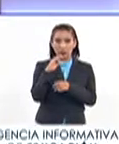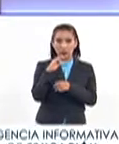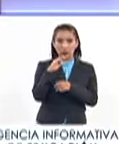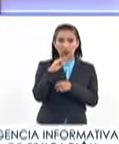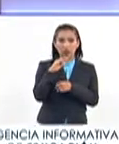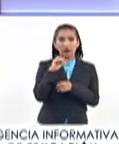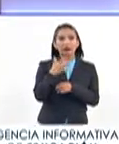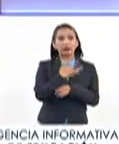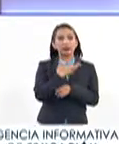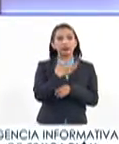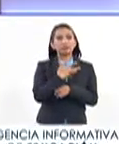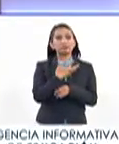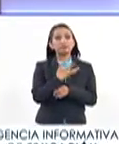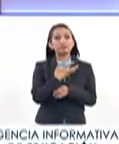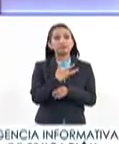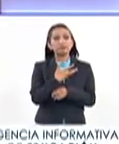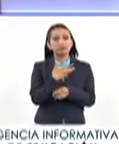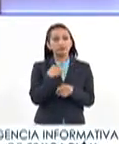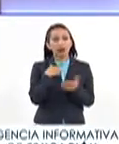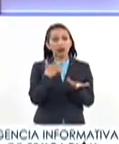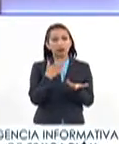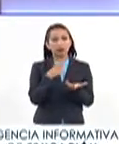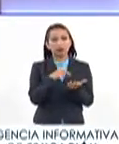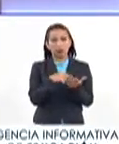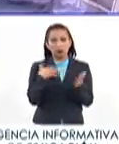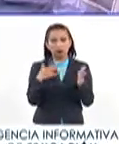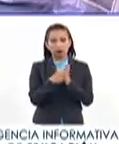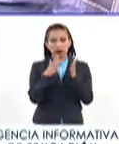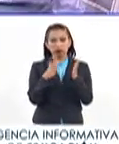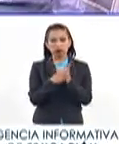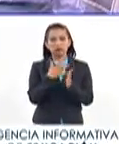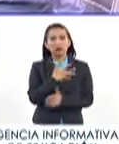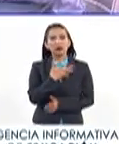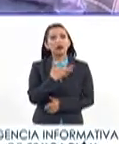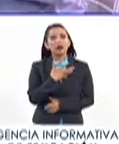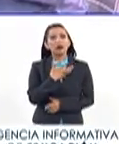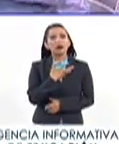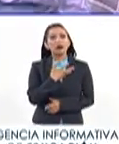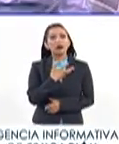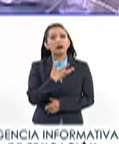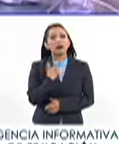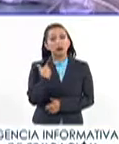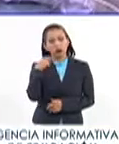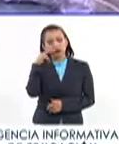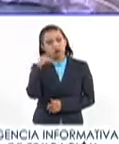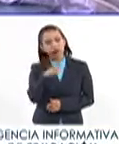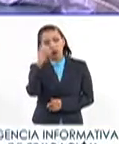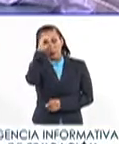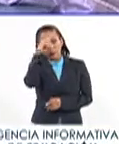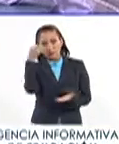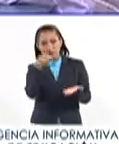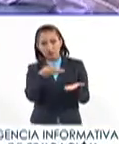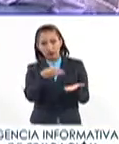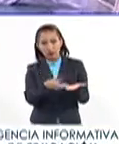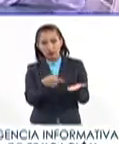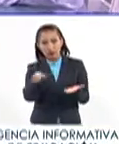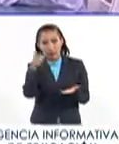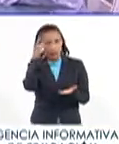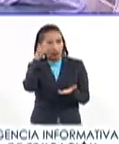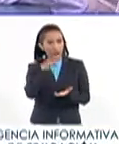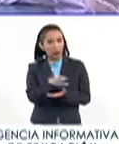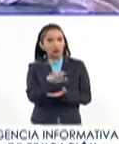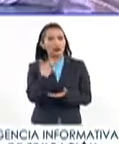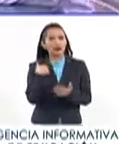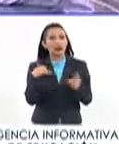Así es. Tenemos, más que participación, tenemos la observación de del